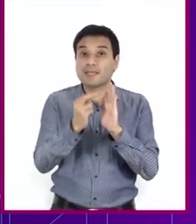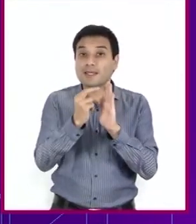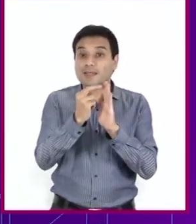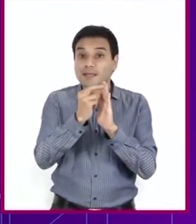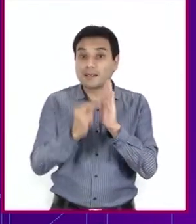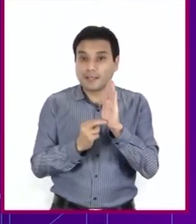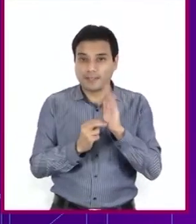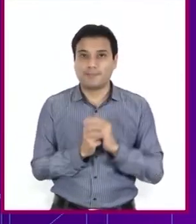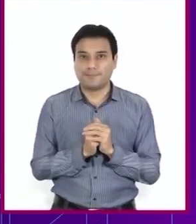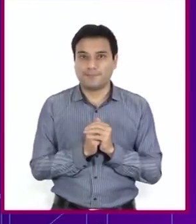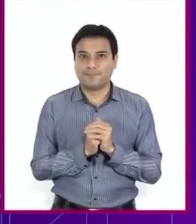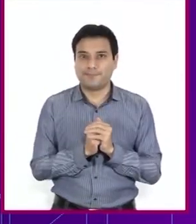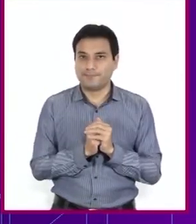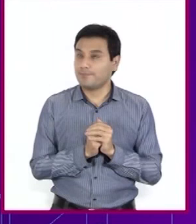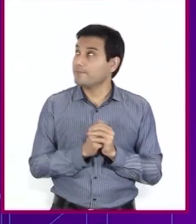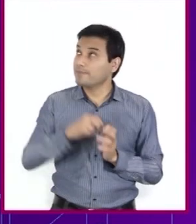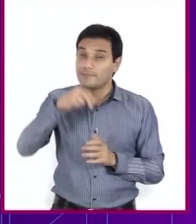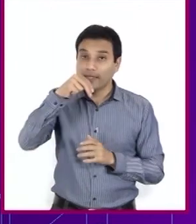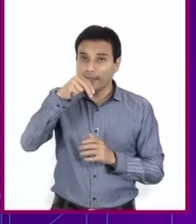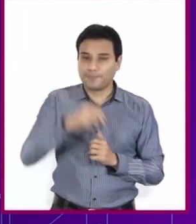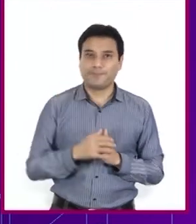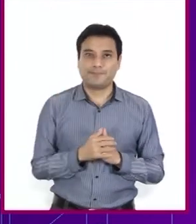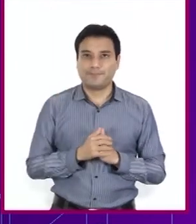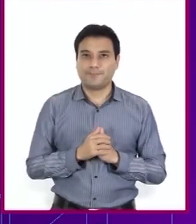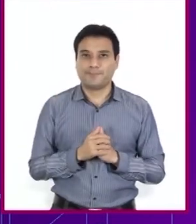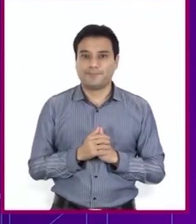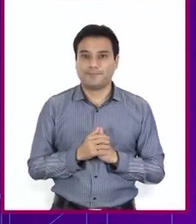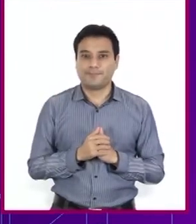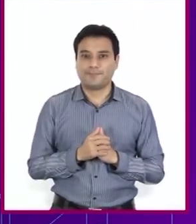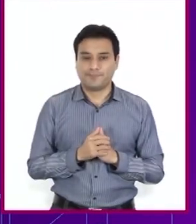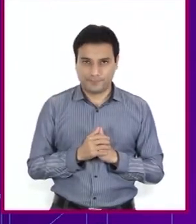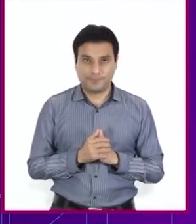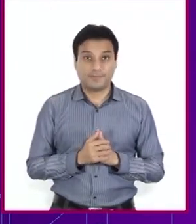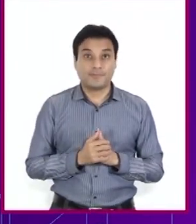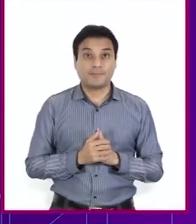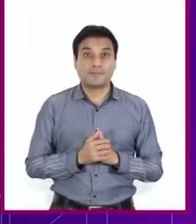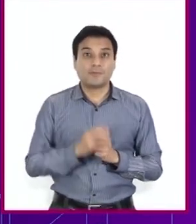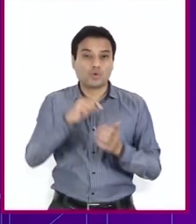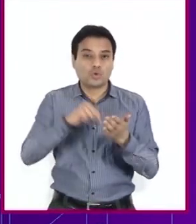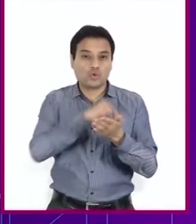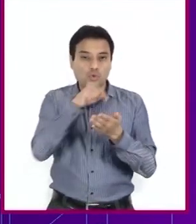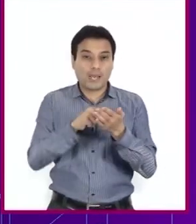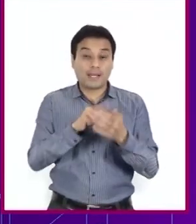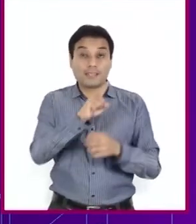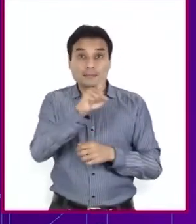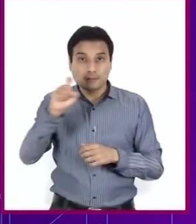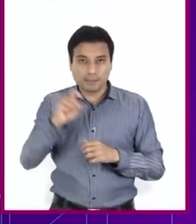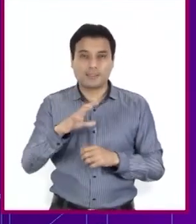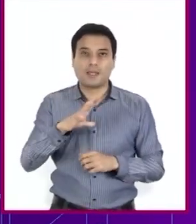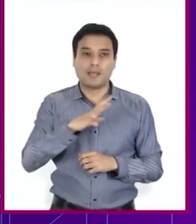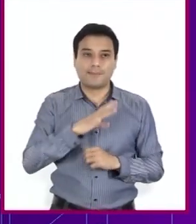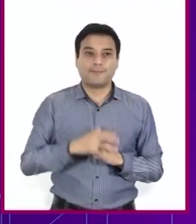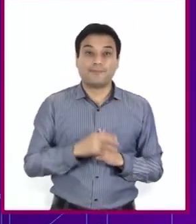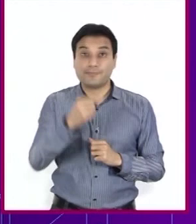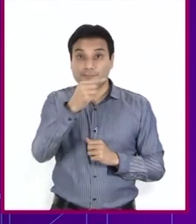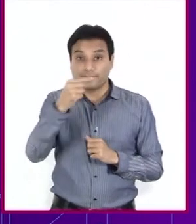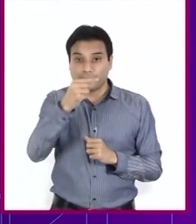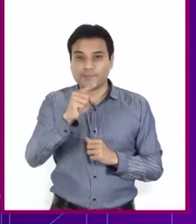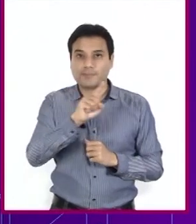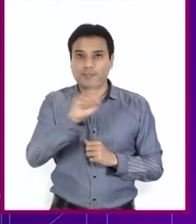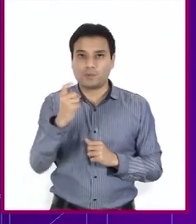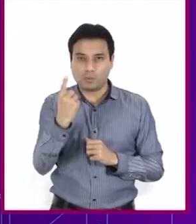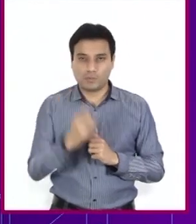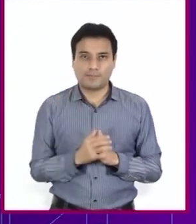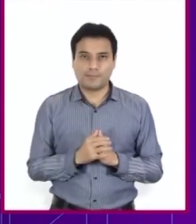enésimo término. En la figura 100 hay 101 segmentos horizontales